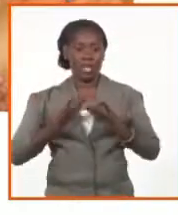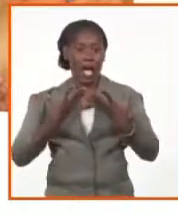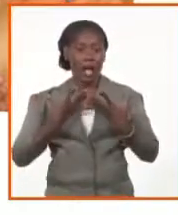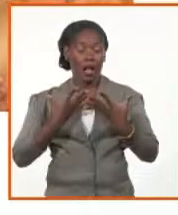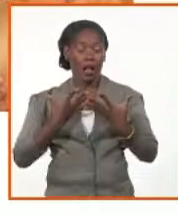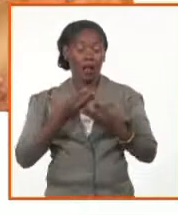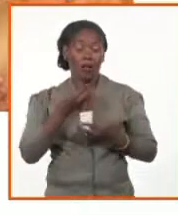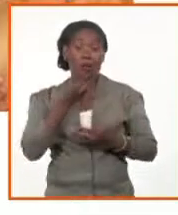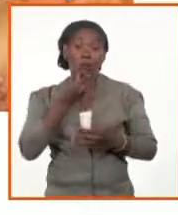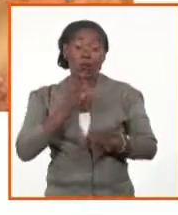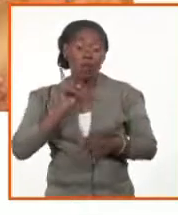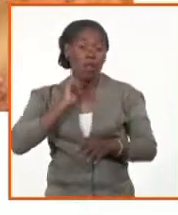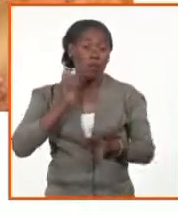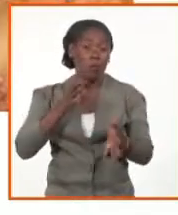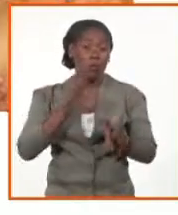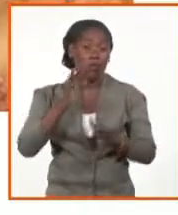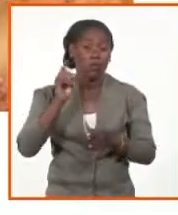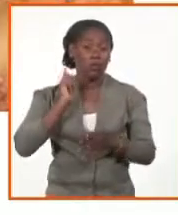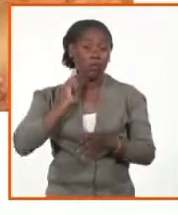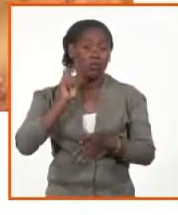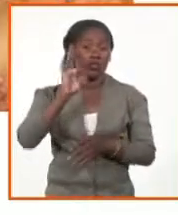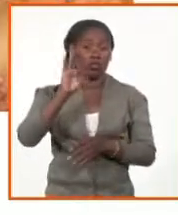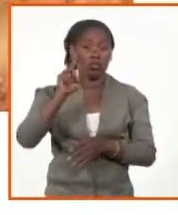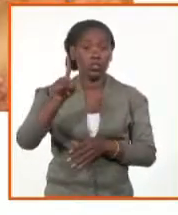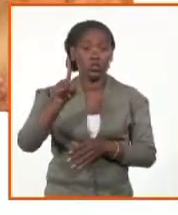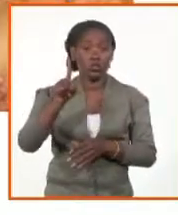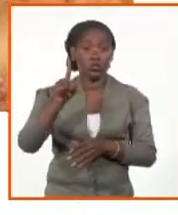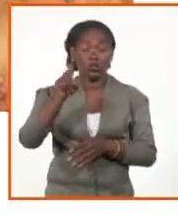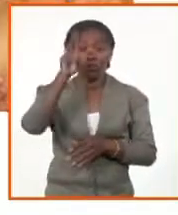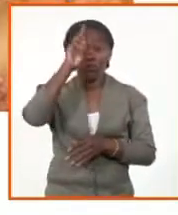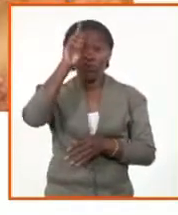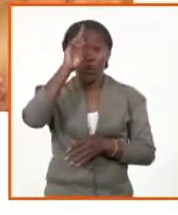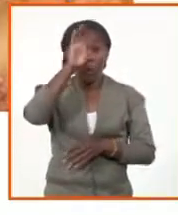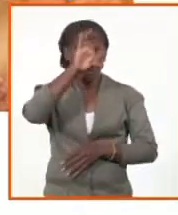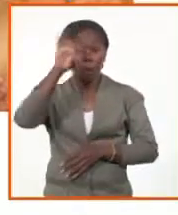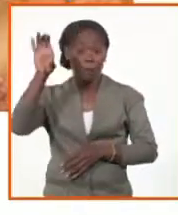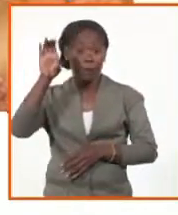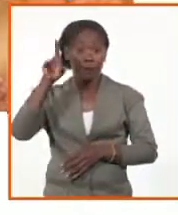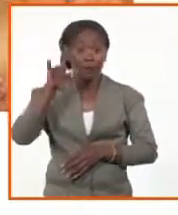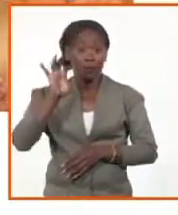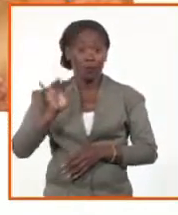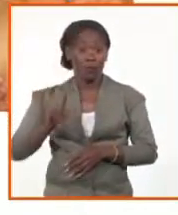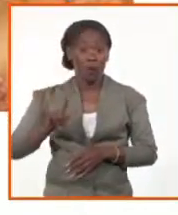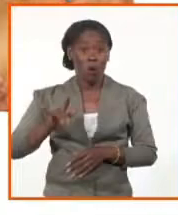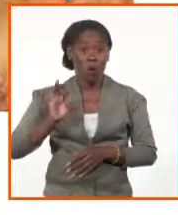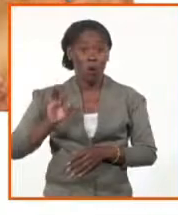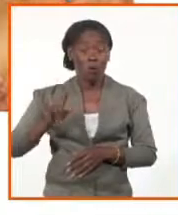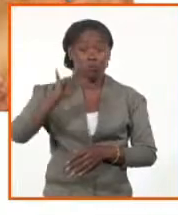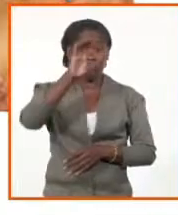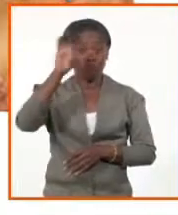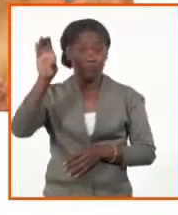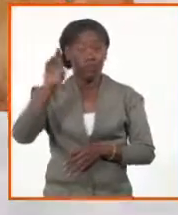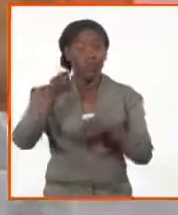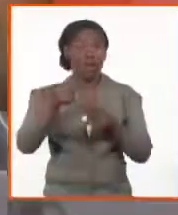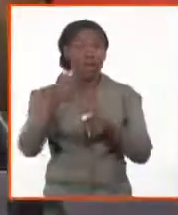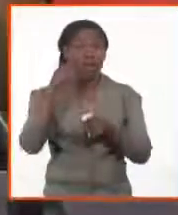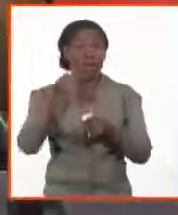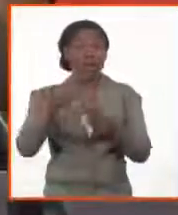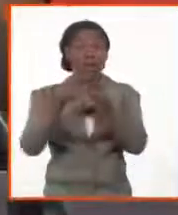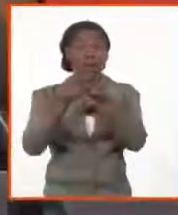el año 81 aquella época estaba en el hospital cubrían sobresalen los estudios más de 2.000 niños ingresados con